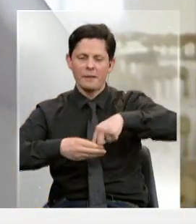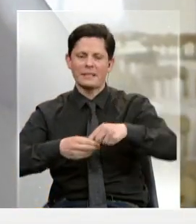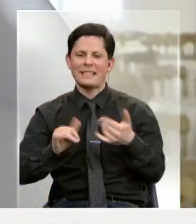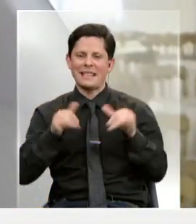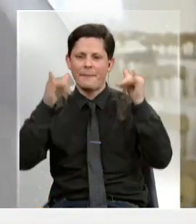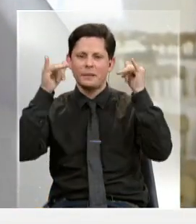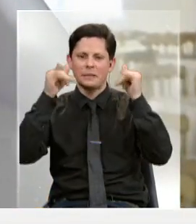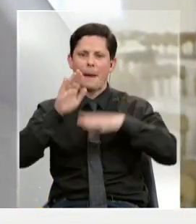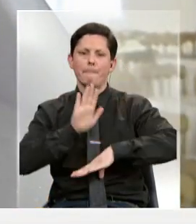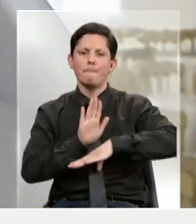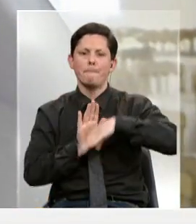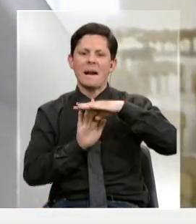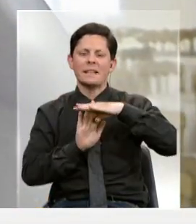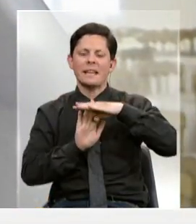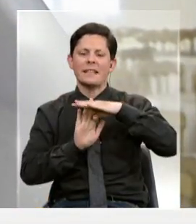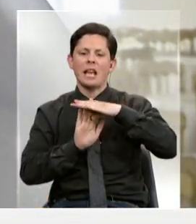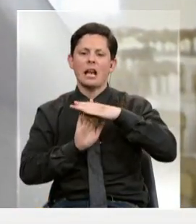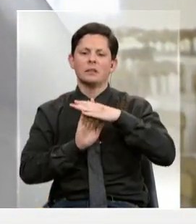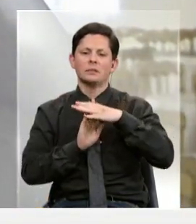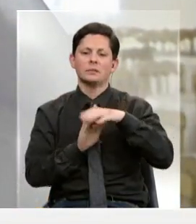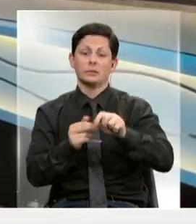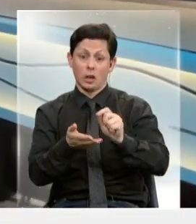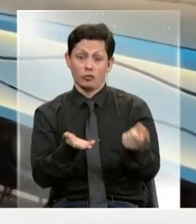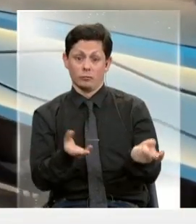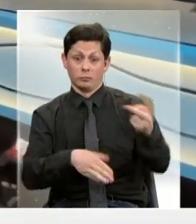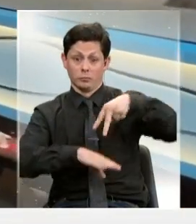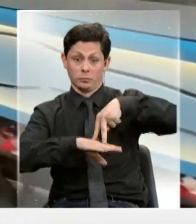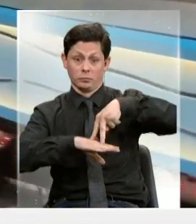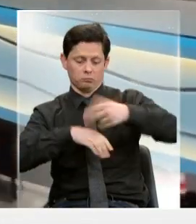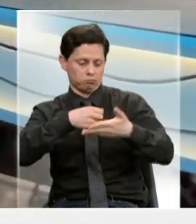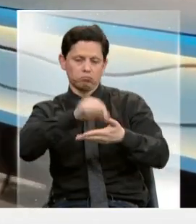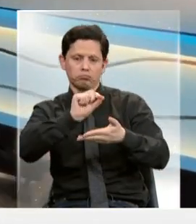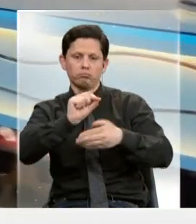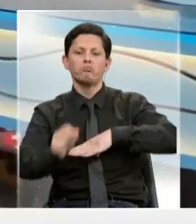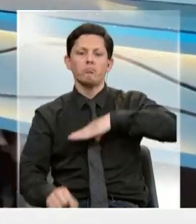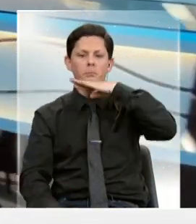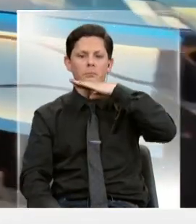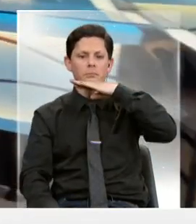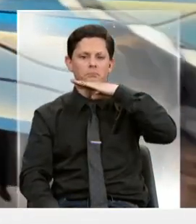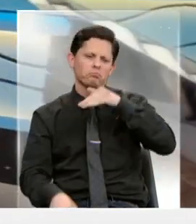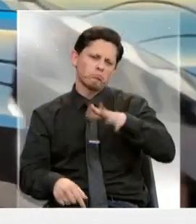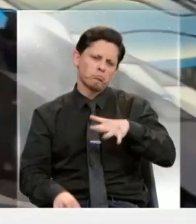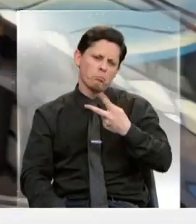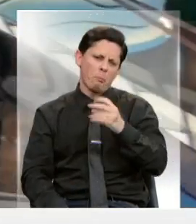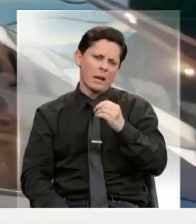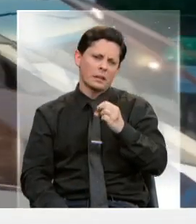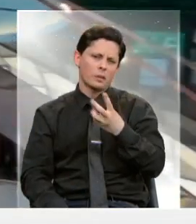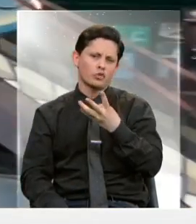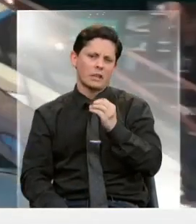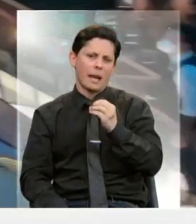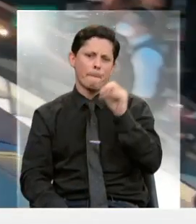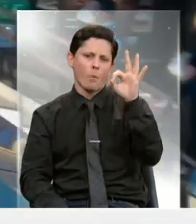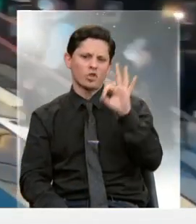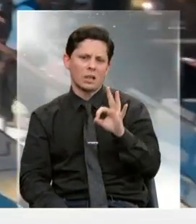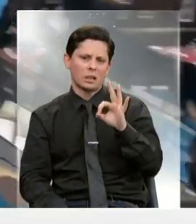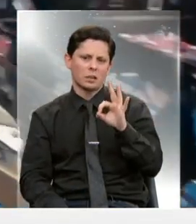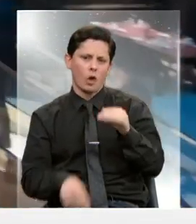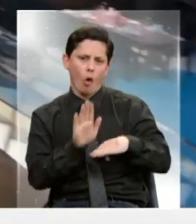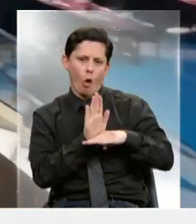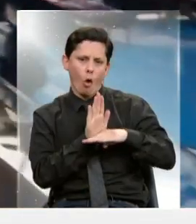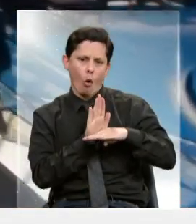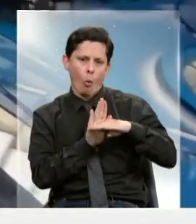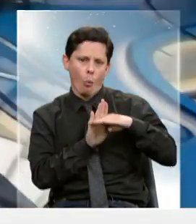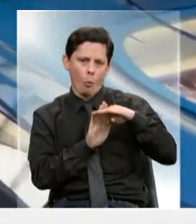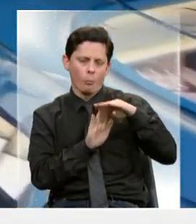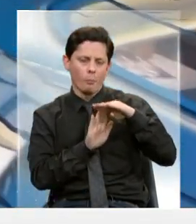Llegamos a más de 90.000 reservas en los días peak y esperamos que este número aumente entre un 20 y un 30% desde ahora hasta el